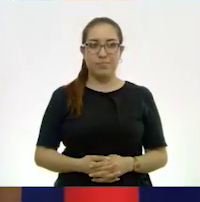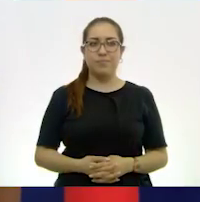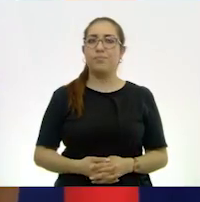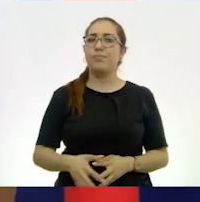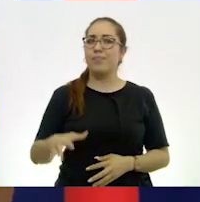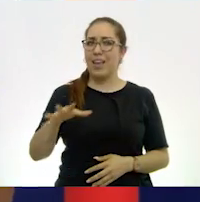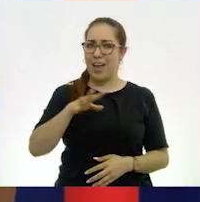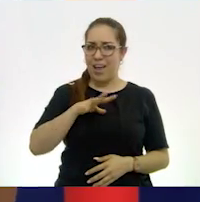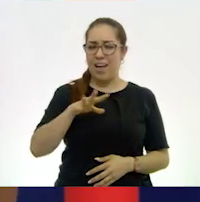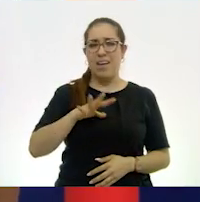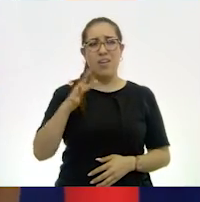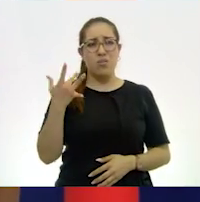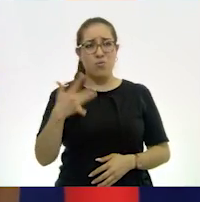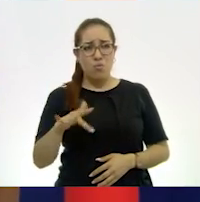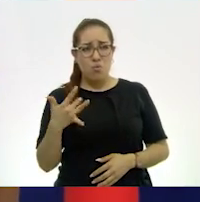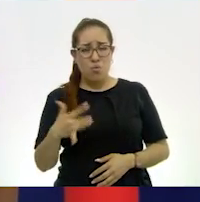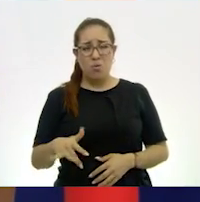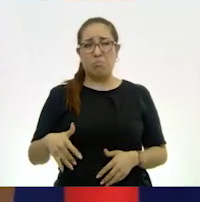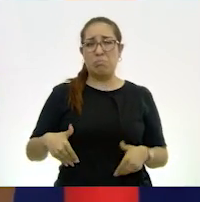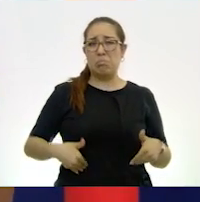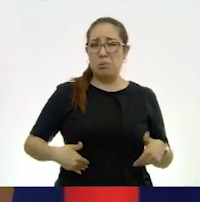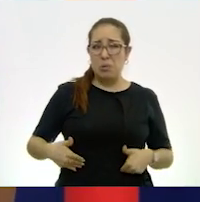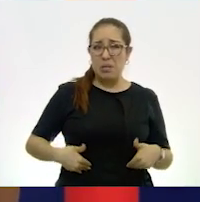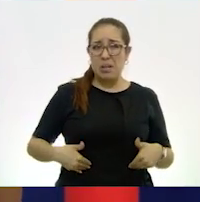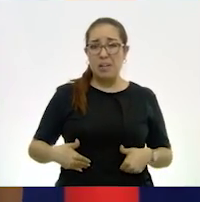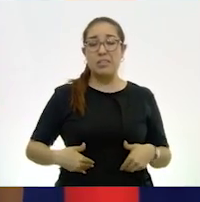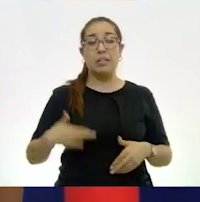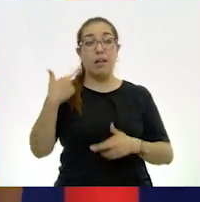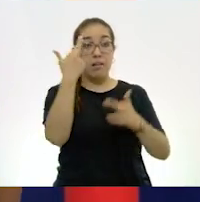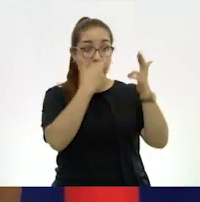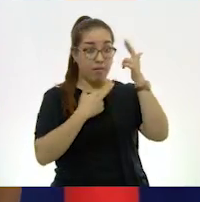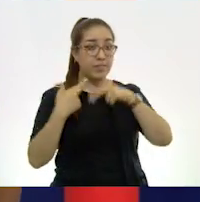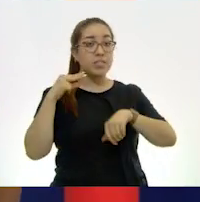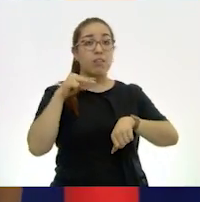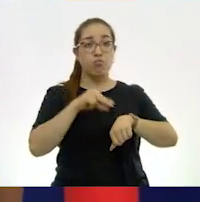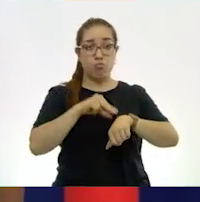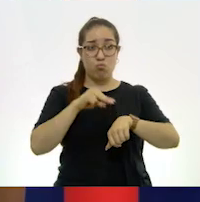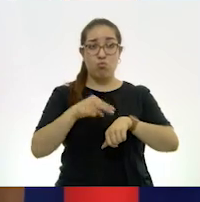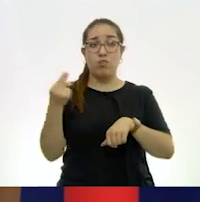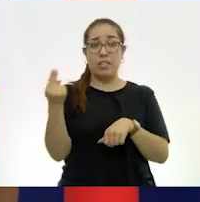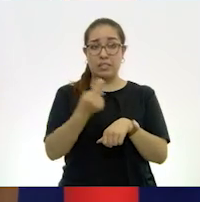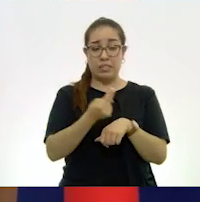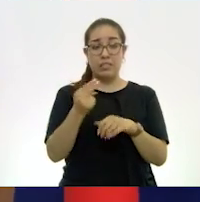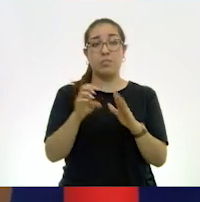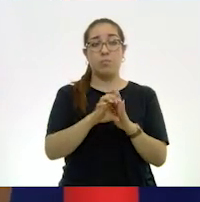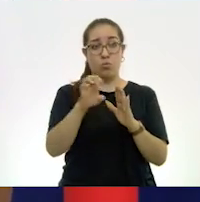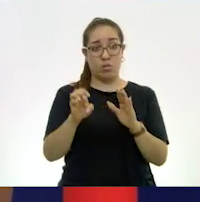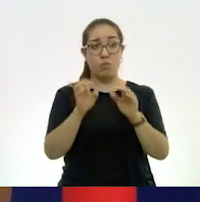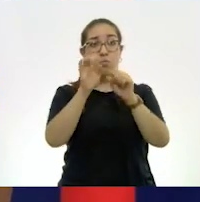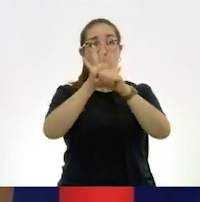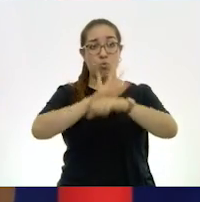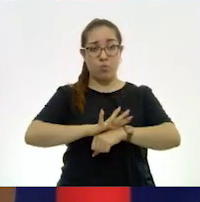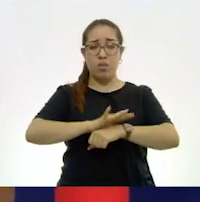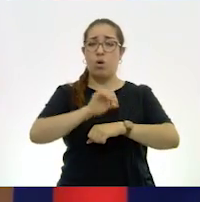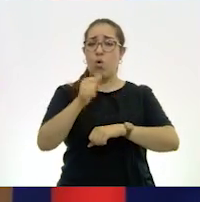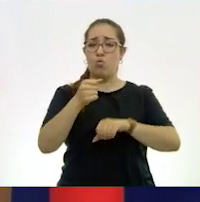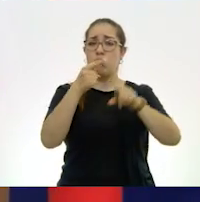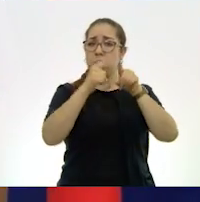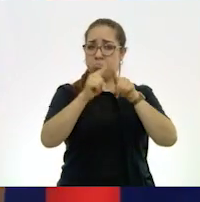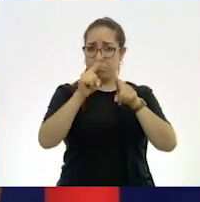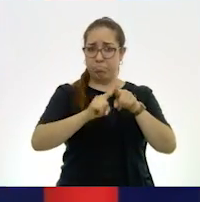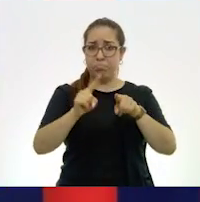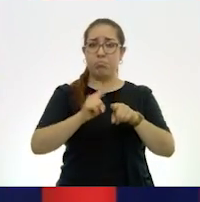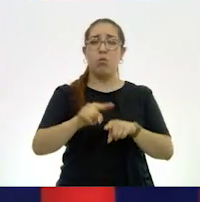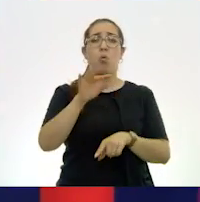Existen malestares que requieren de supervisión médica, como en el caso del COVID-19, y otros malestares que se pueden